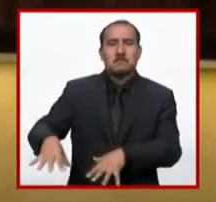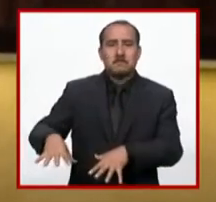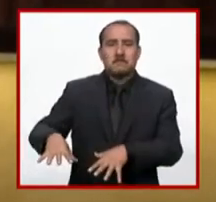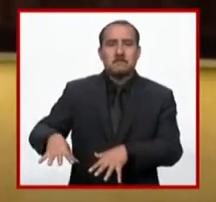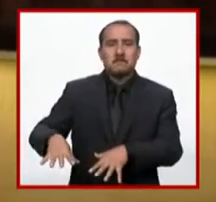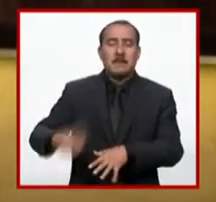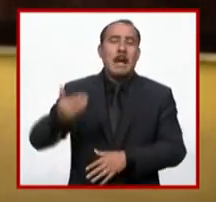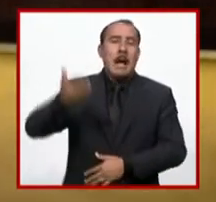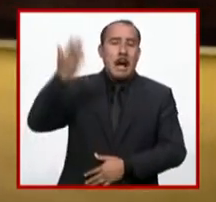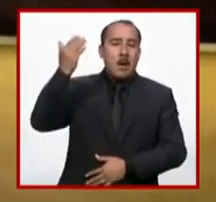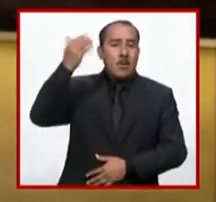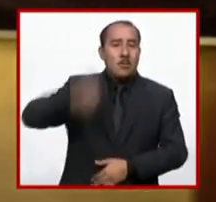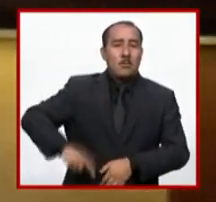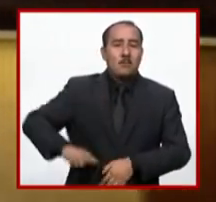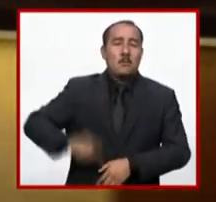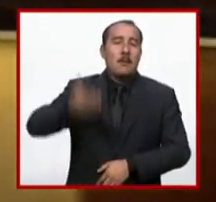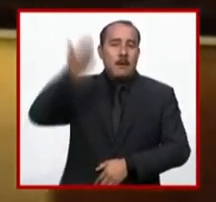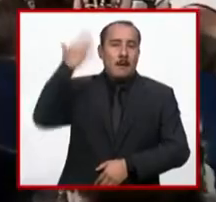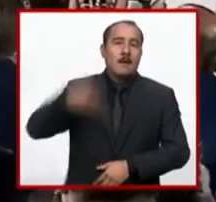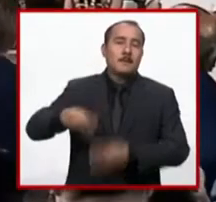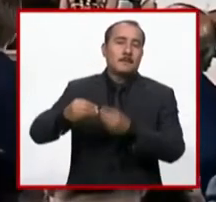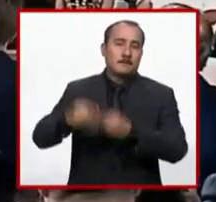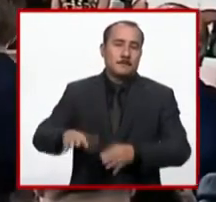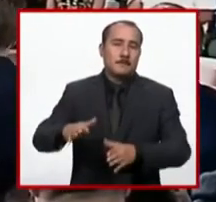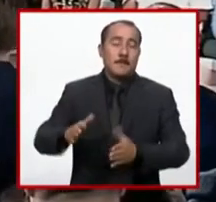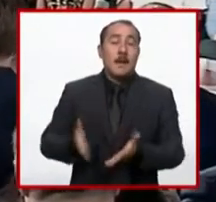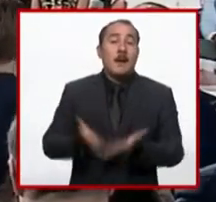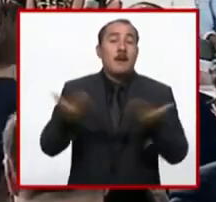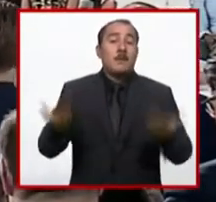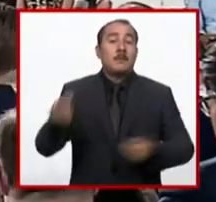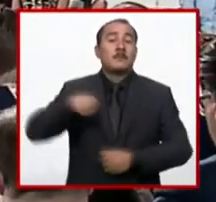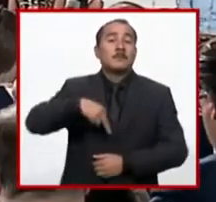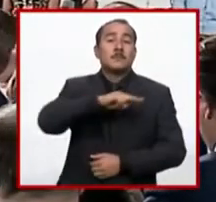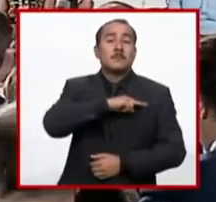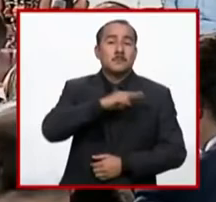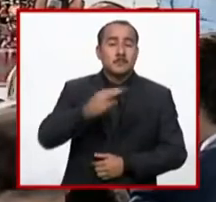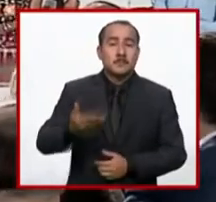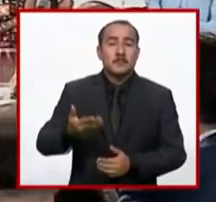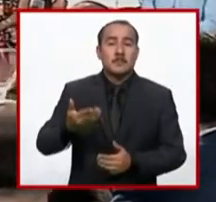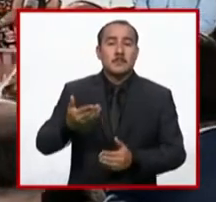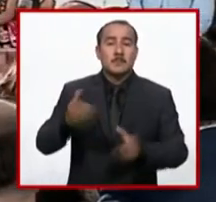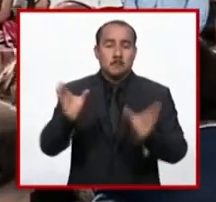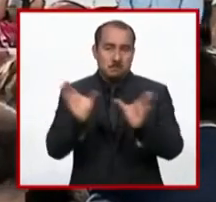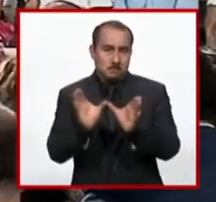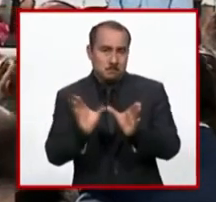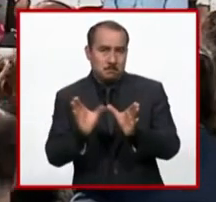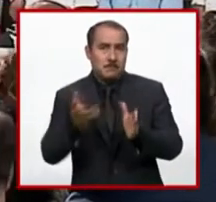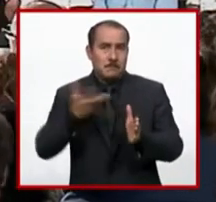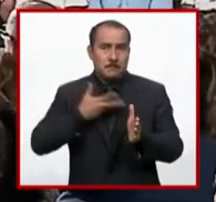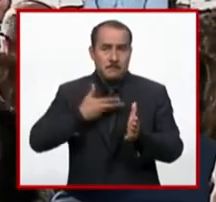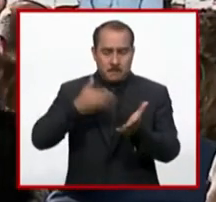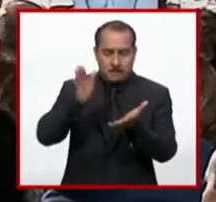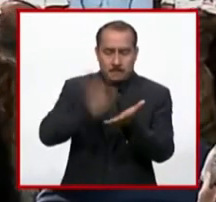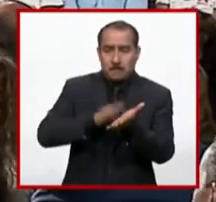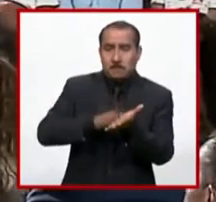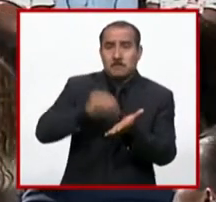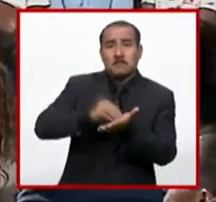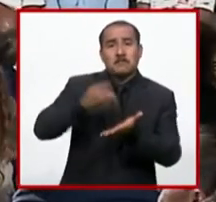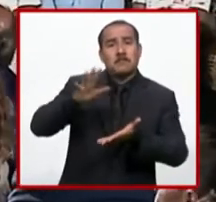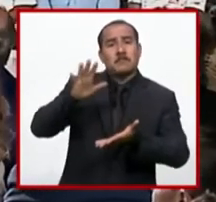heredado por la administración anterior. El día de hoy hemos podido certificar a más